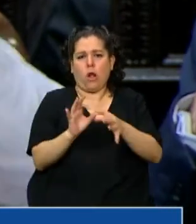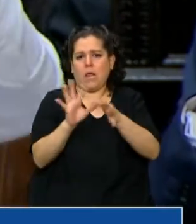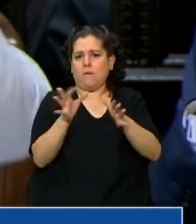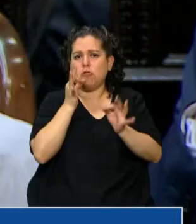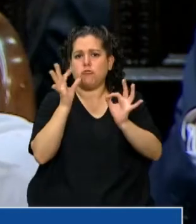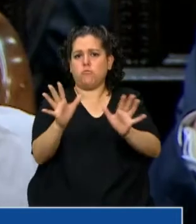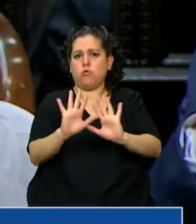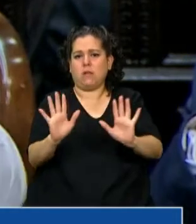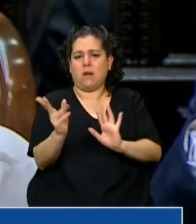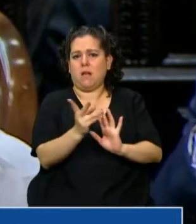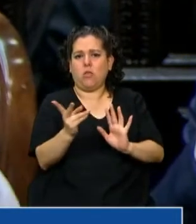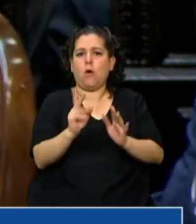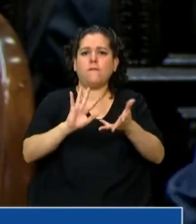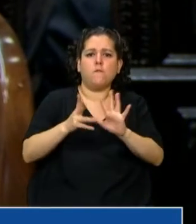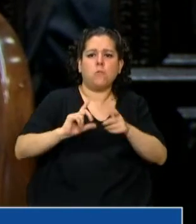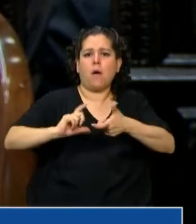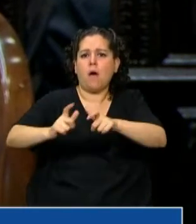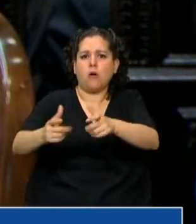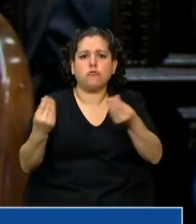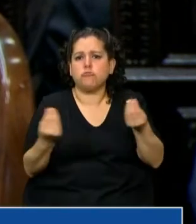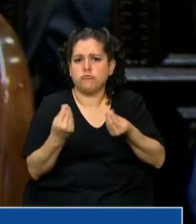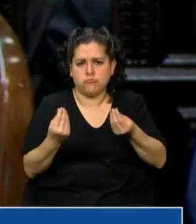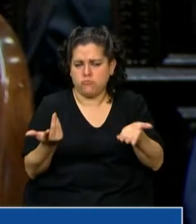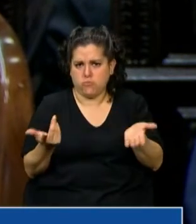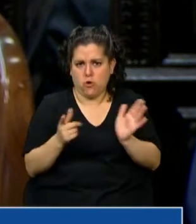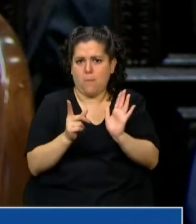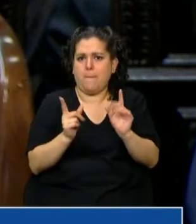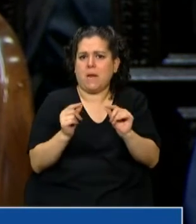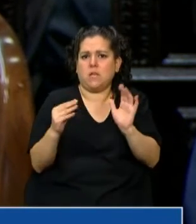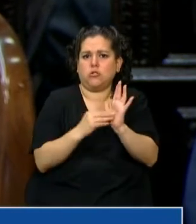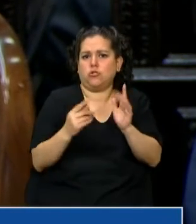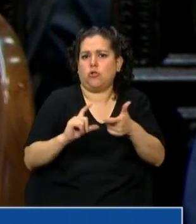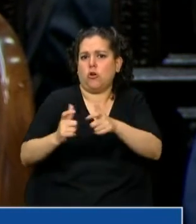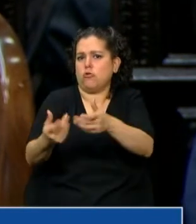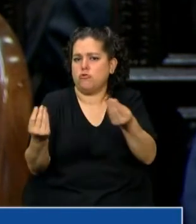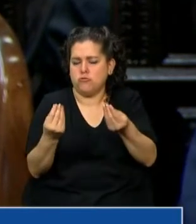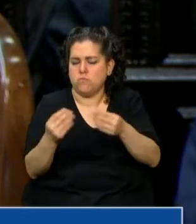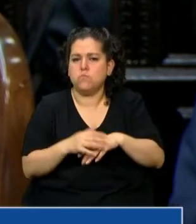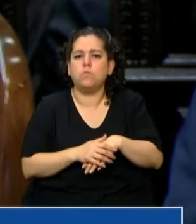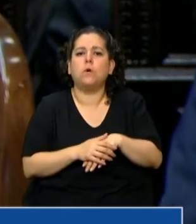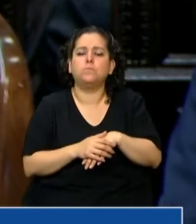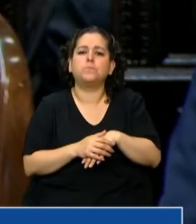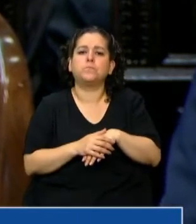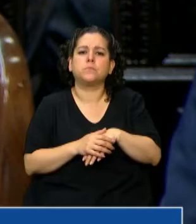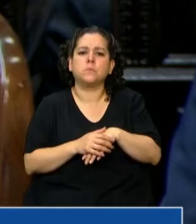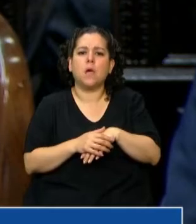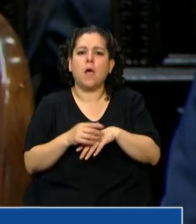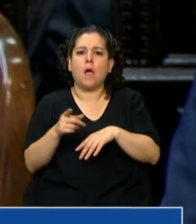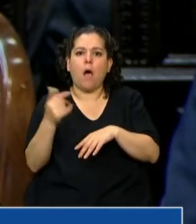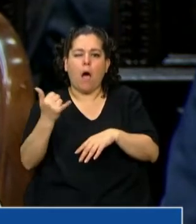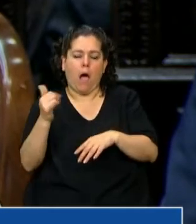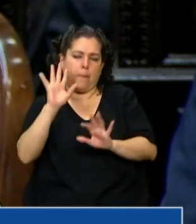cuáles van a ser los mecanismos de indexación o de actualización del precio, en un mercado donde hay una asimetría de